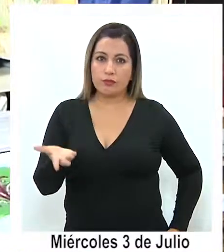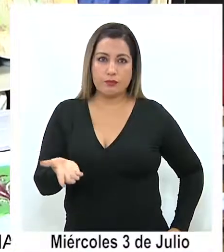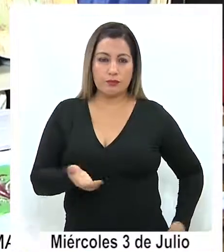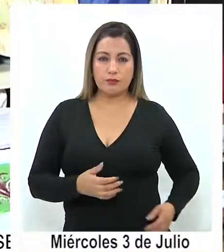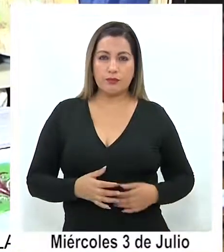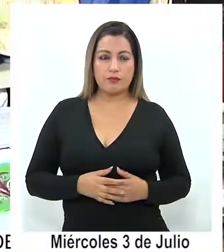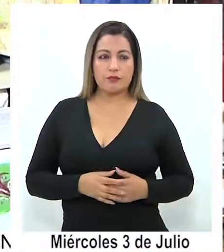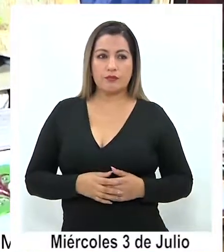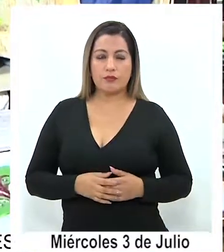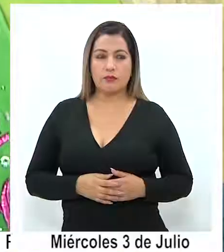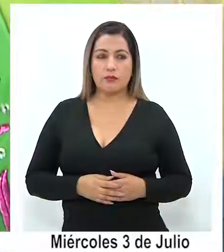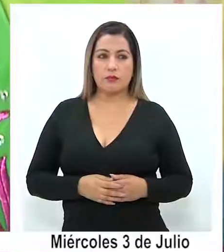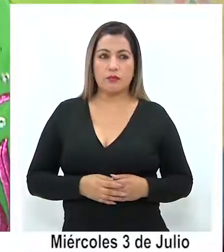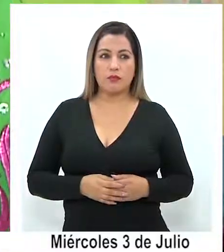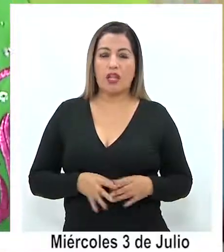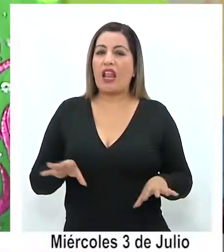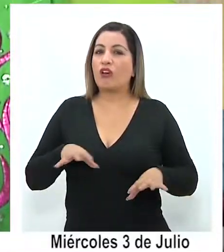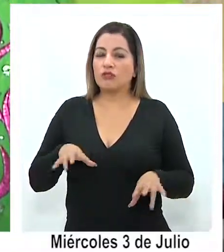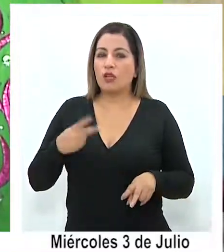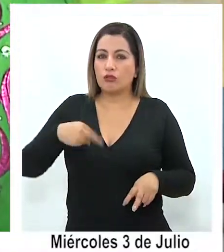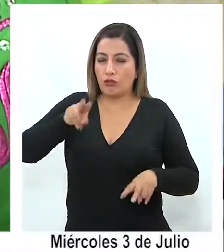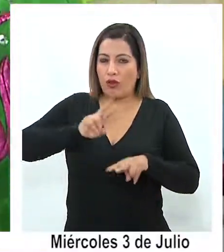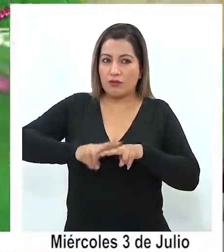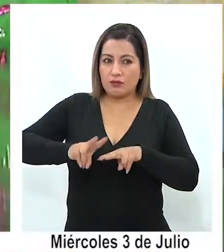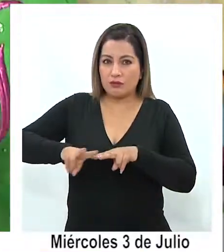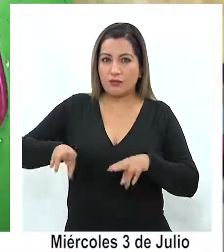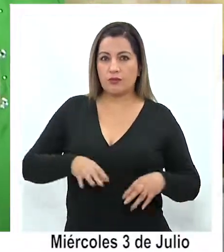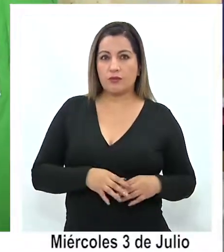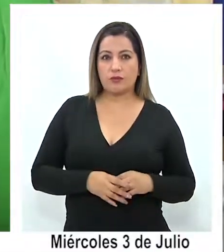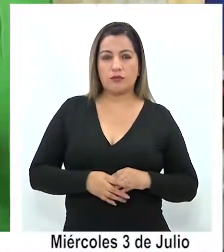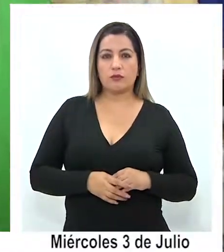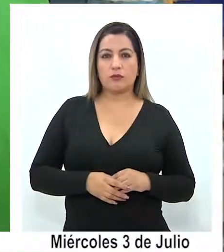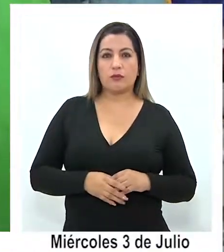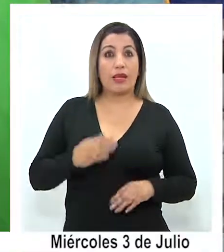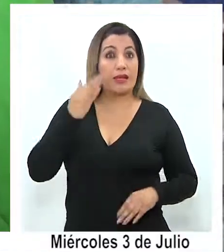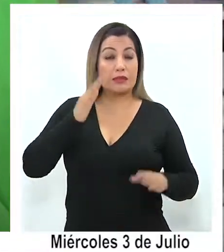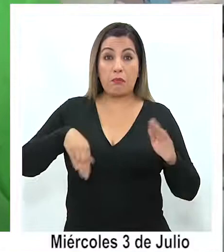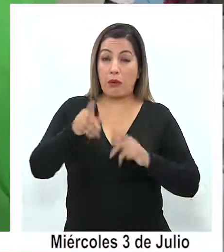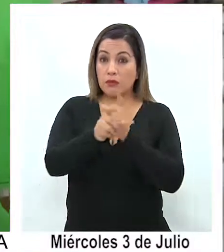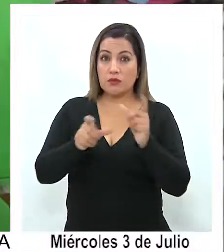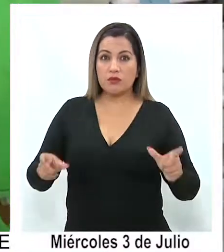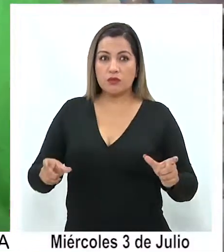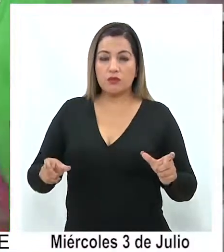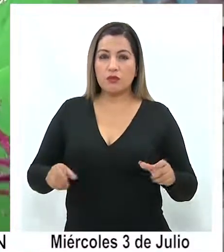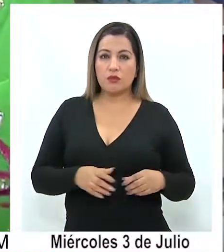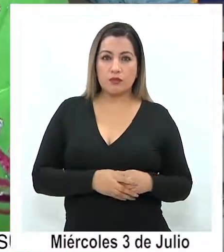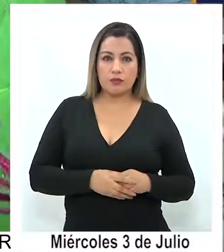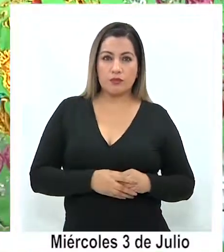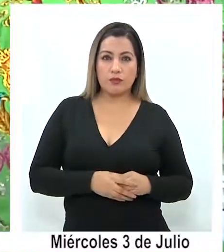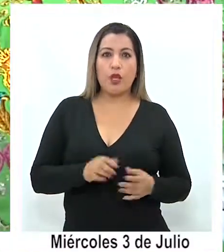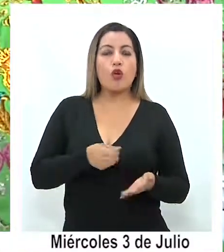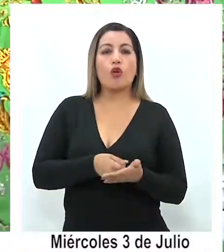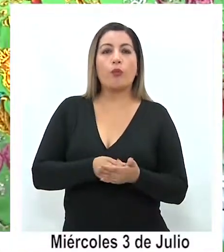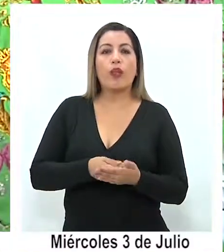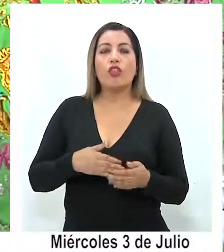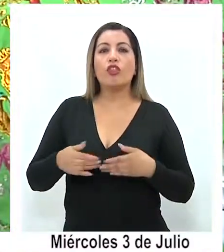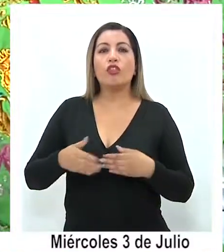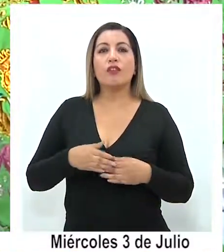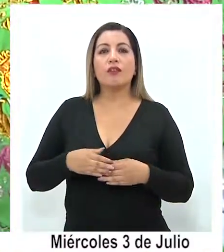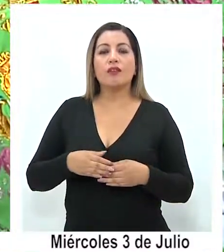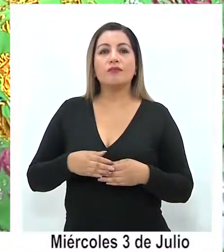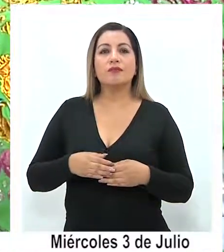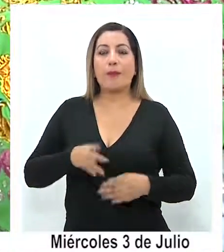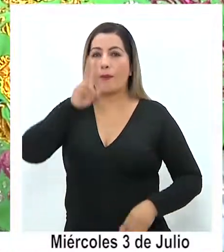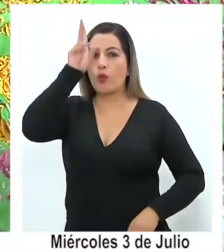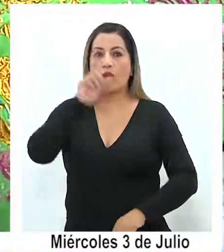la cantidad de cosas que hay que hacer. Pero casi la mayoría también los traen de Tacna, los van a